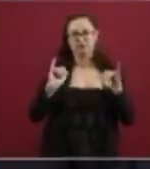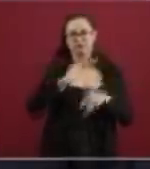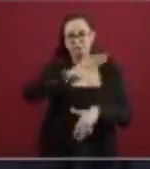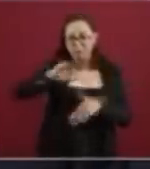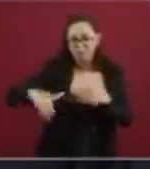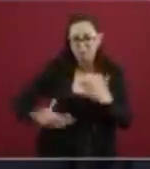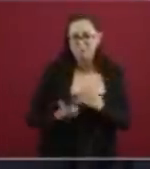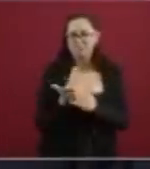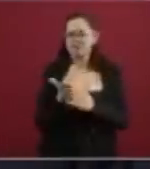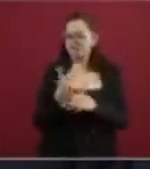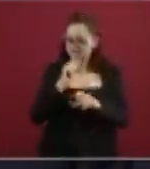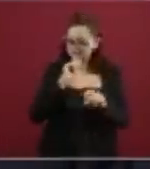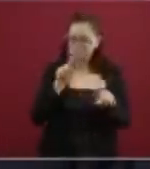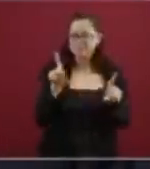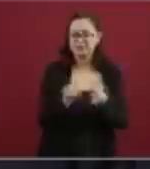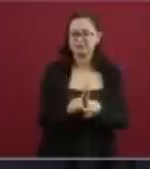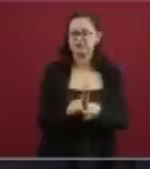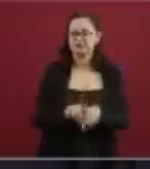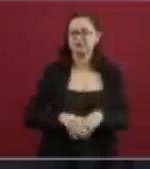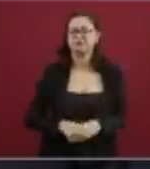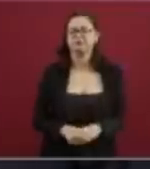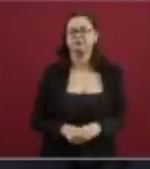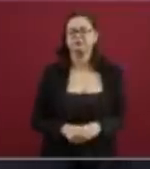al día siguiente,